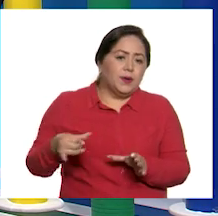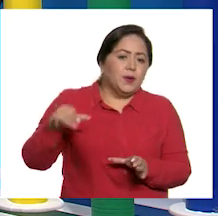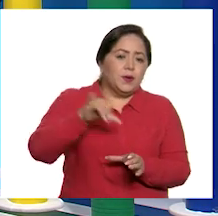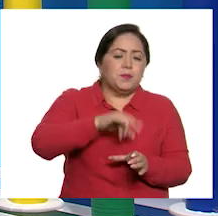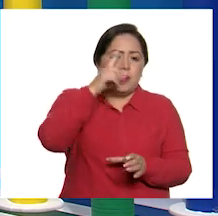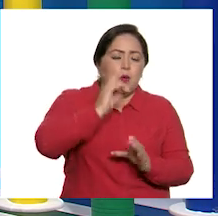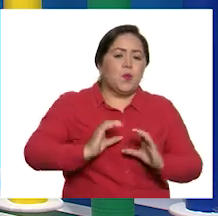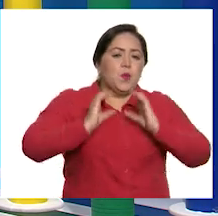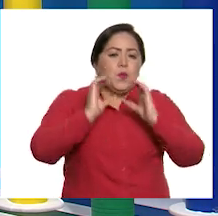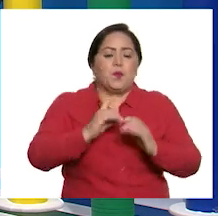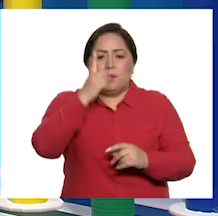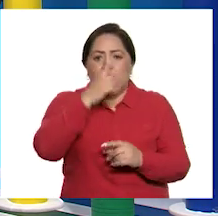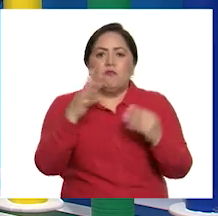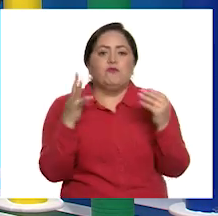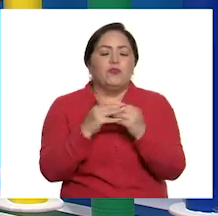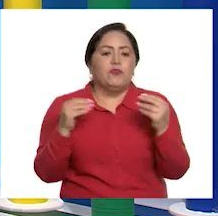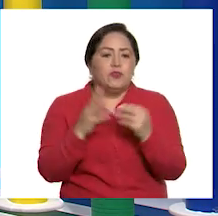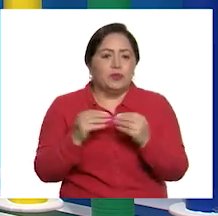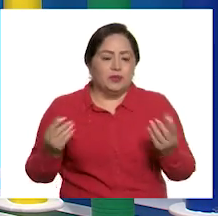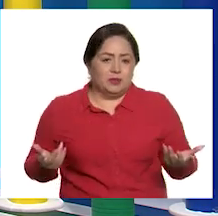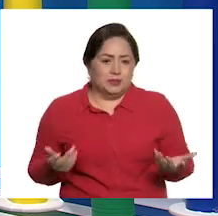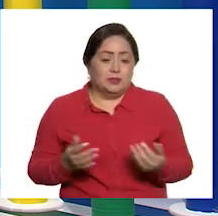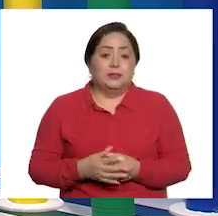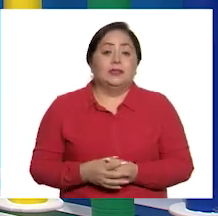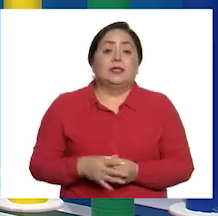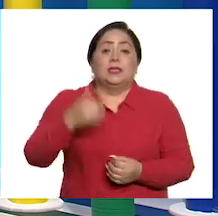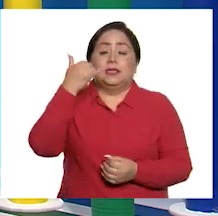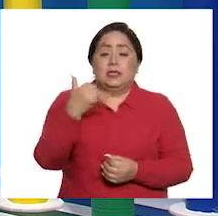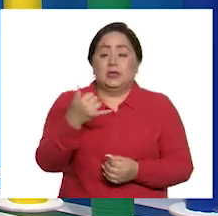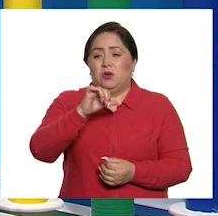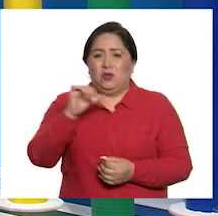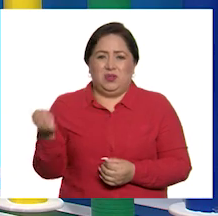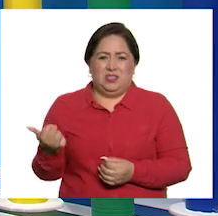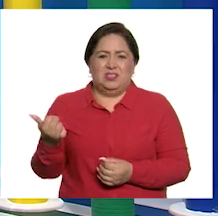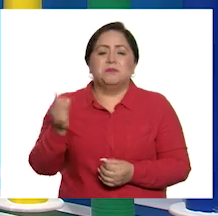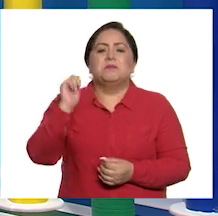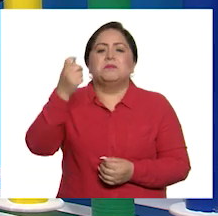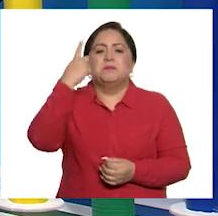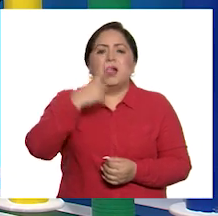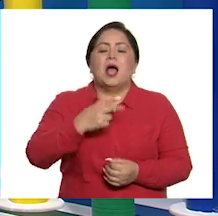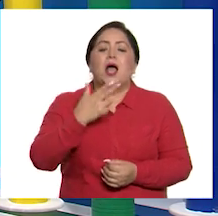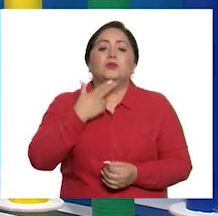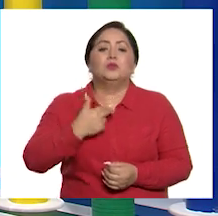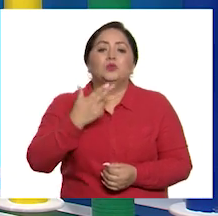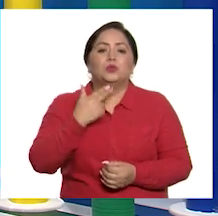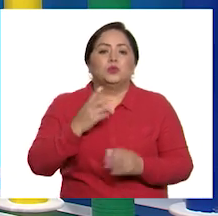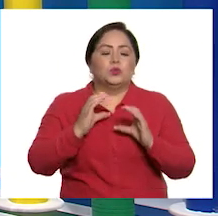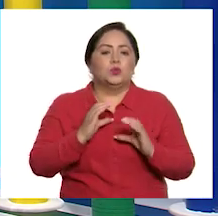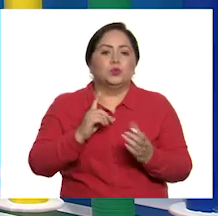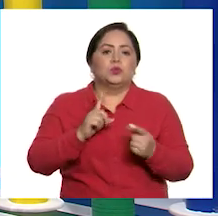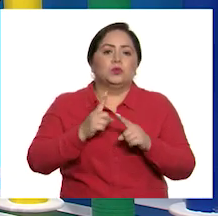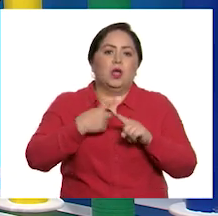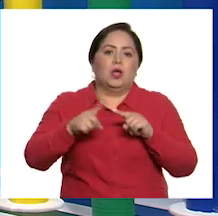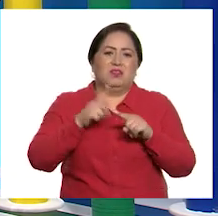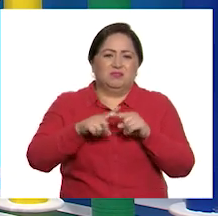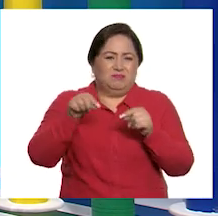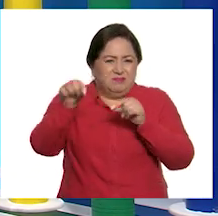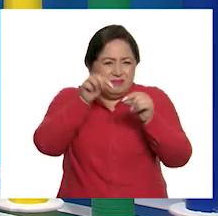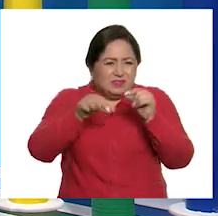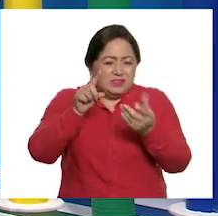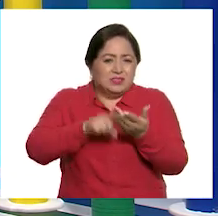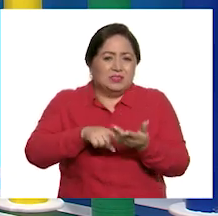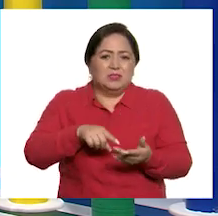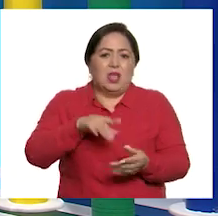conservación para muchas frutas. ¿No? Y el conservante principal es el azúcar, pues numerosos microorganismos